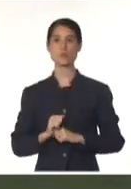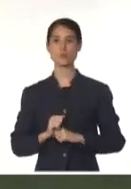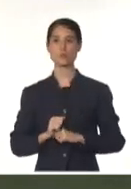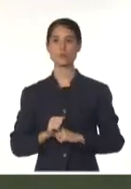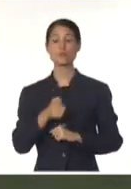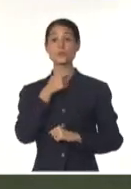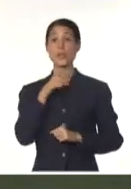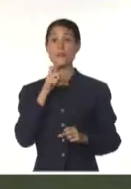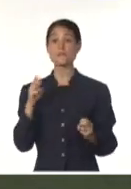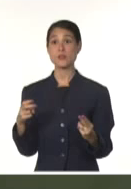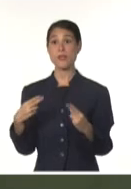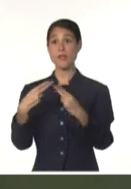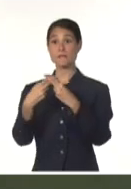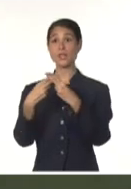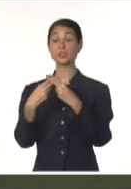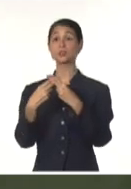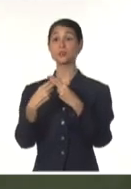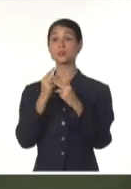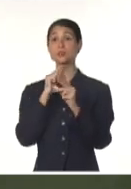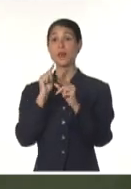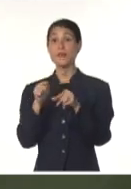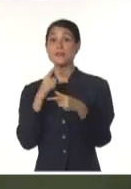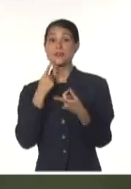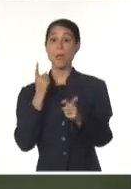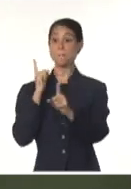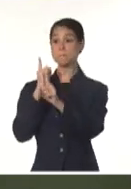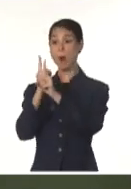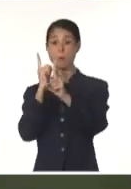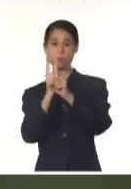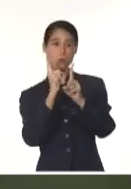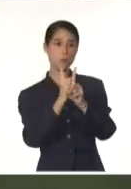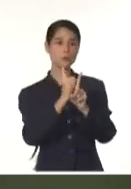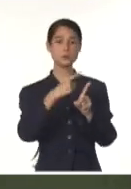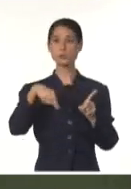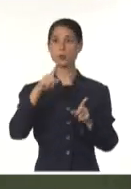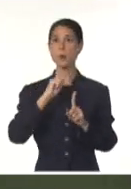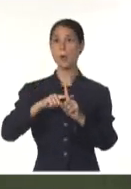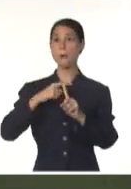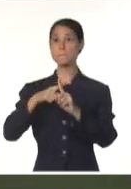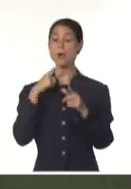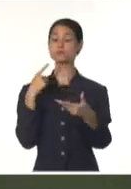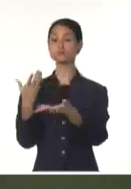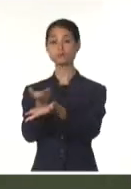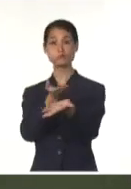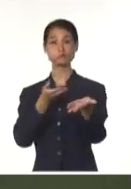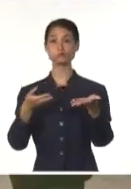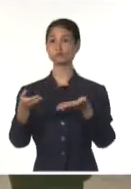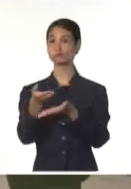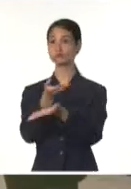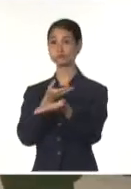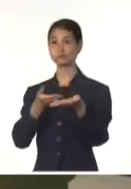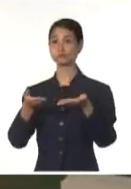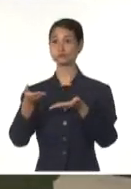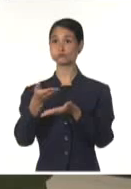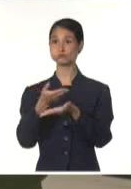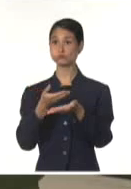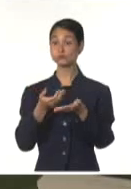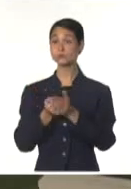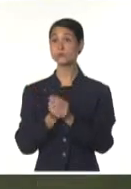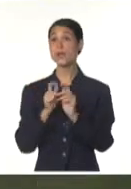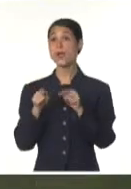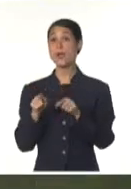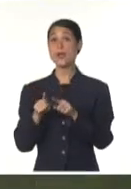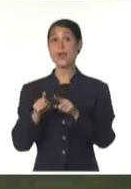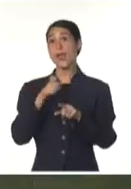posibilidad también de encontrarnos y tener entrevistas, encuentros de trabajo con importantes líderes a nivel mundial, como son